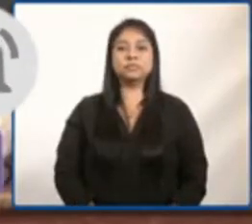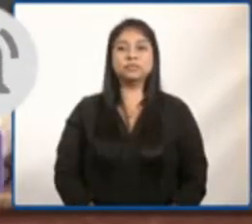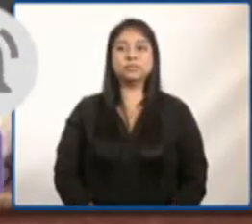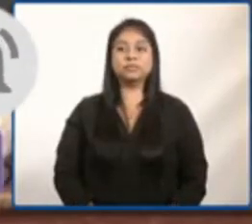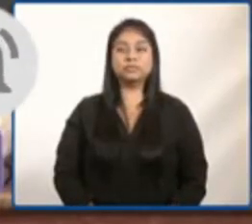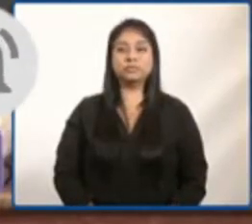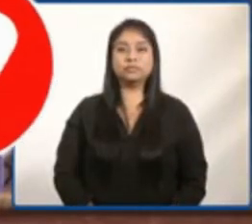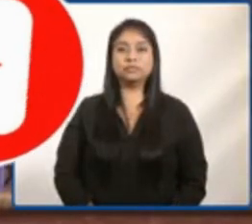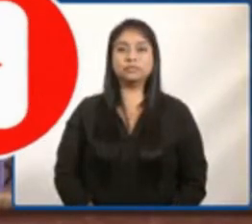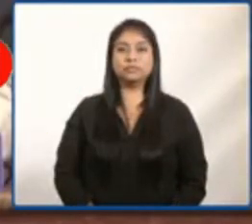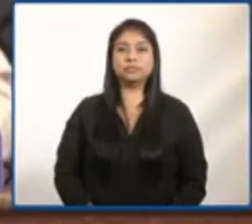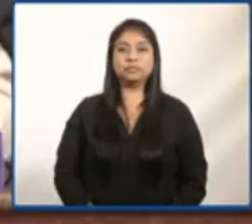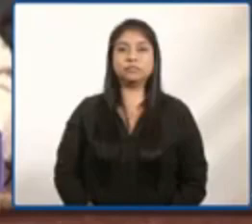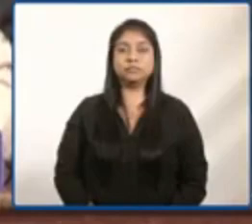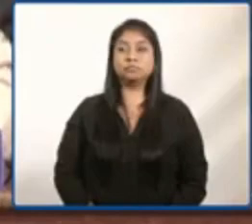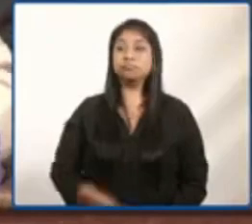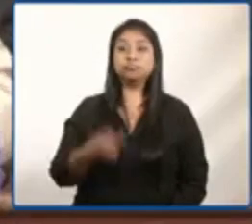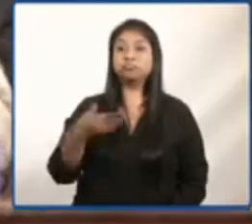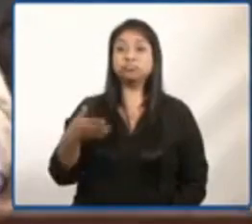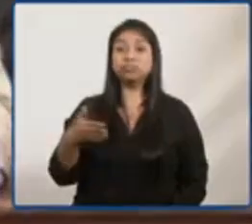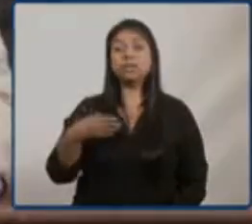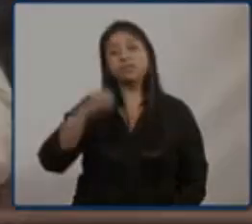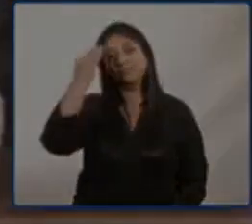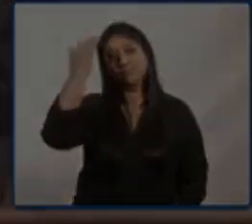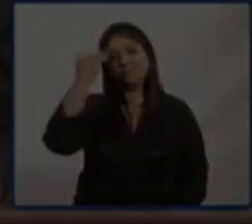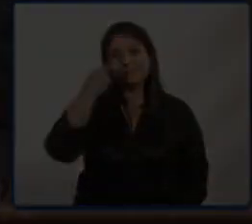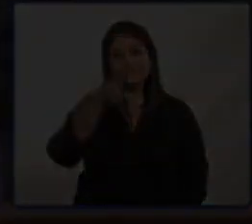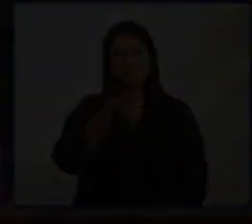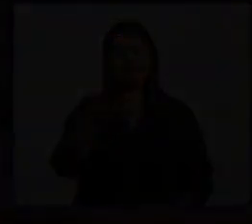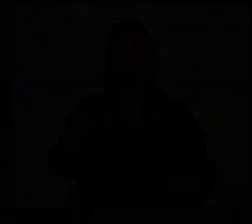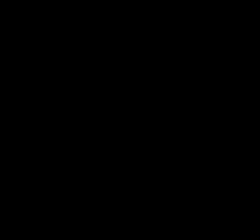Ok, nos encuentra entonces. Muchas gracias, señor portavoz, por esta conferencia, por comparecer. Muchas gracias.